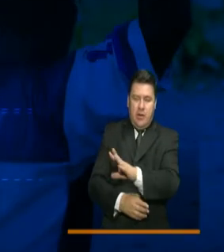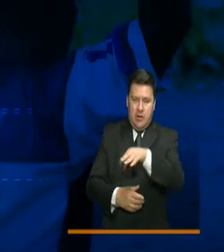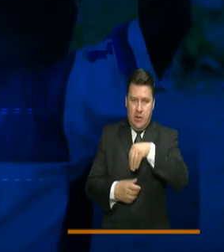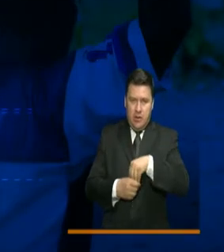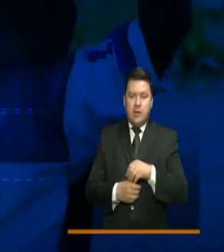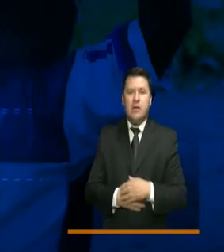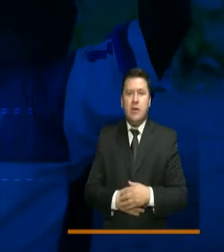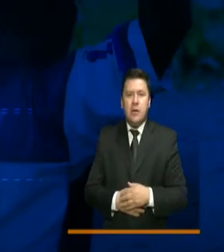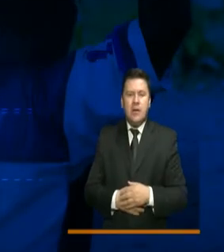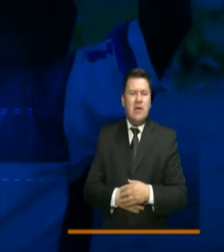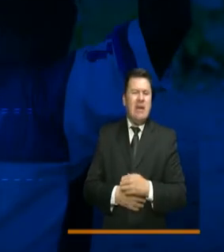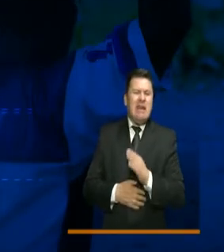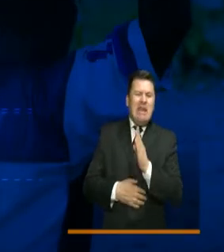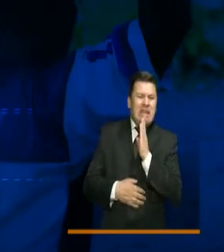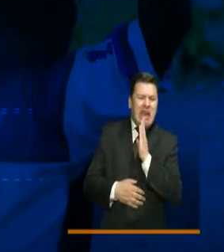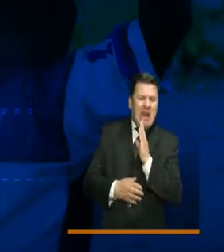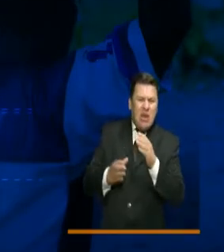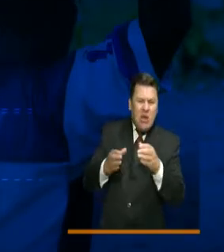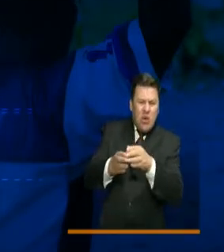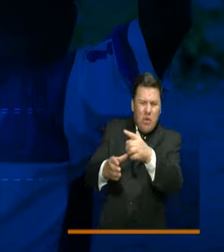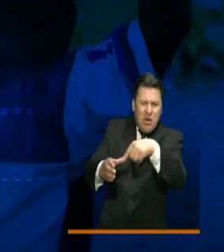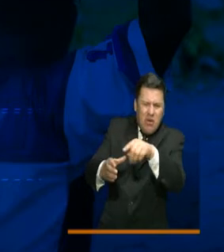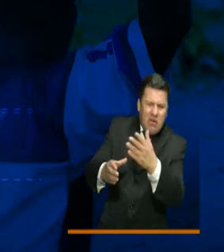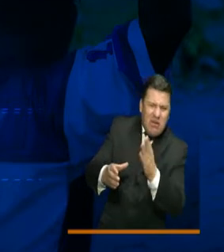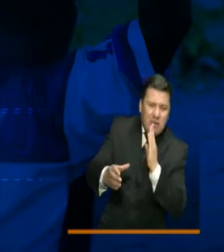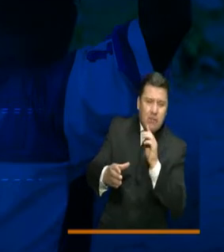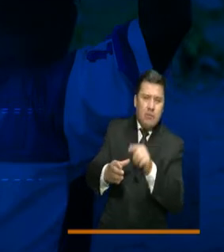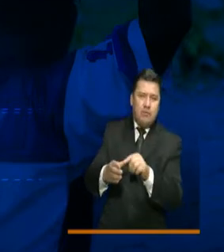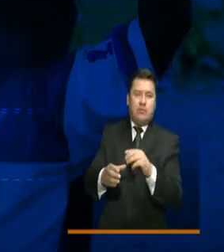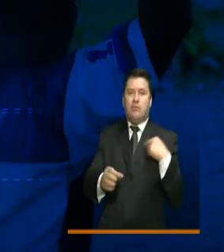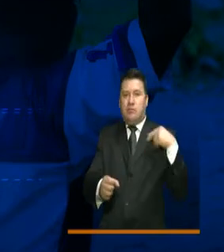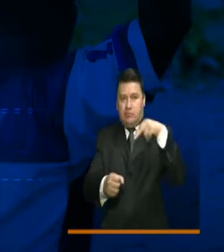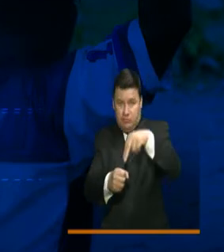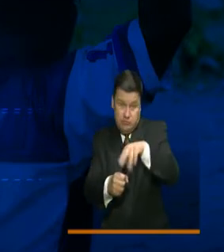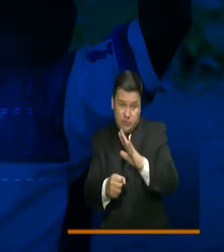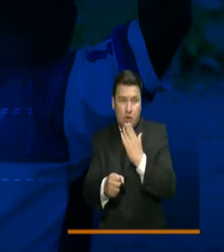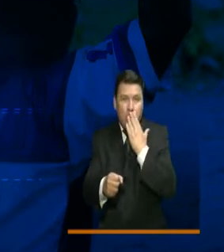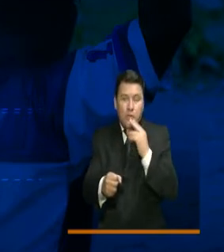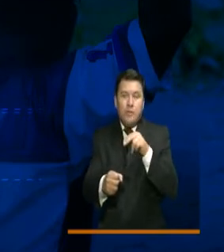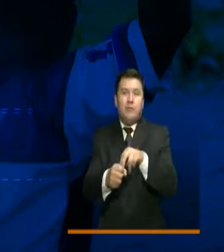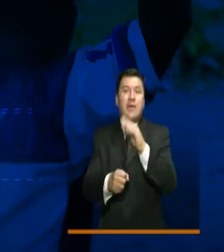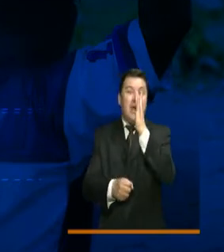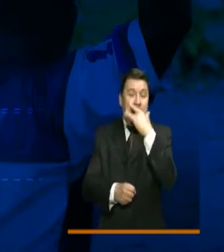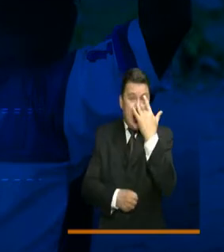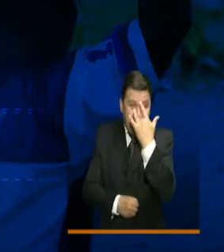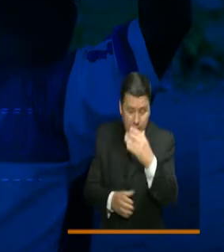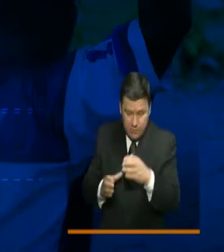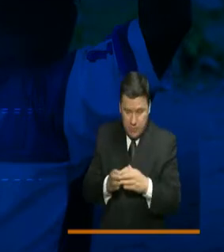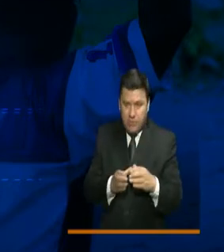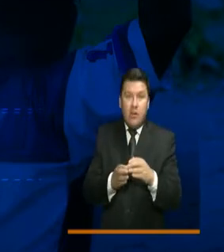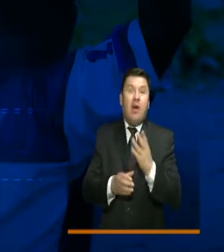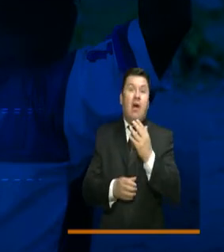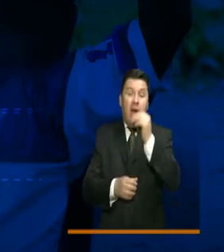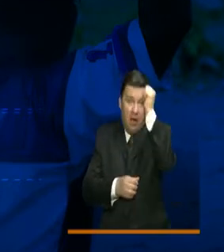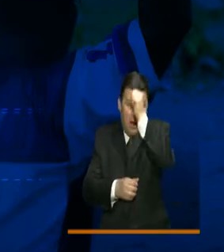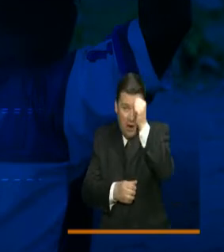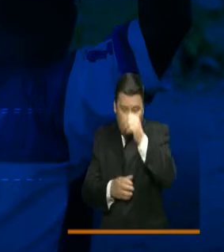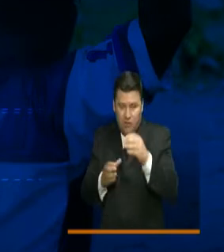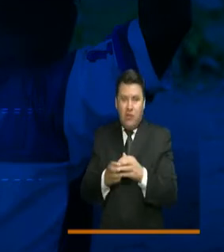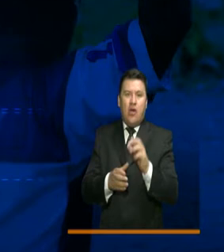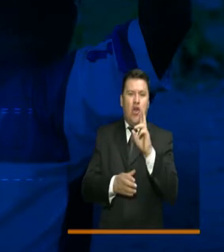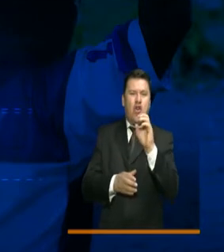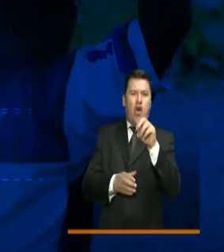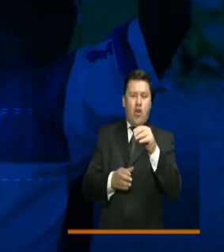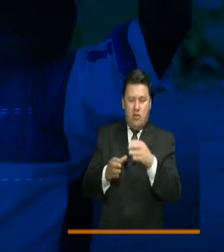Interior. ¿Quiénes son esas poblaciones? Son los indígenas, los negros, los afros, los